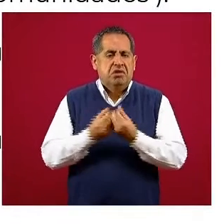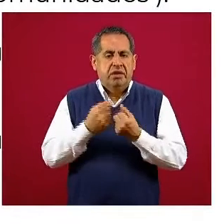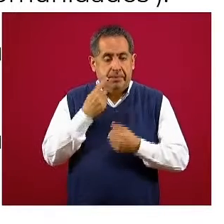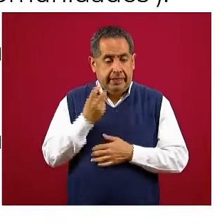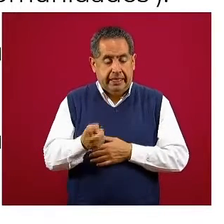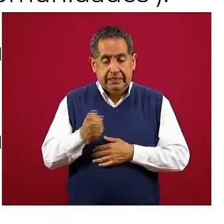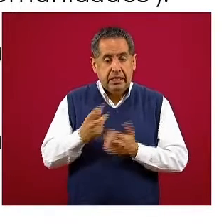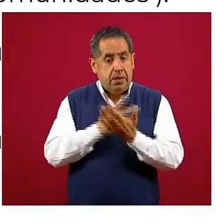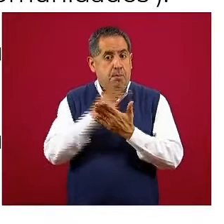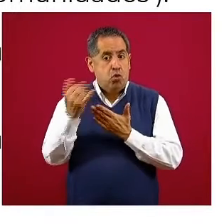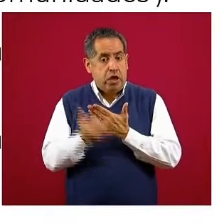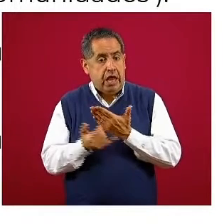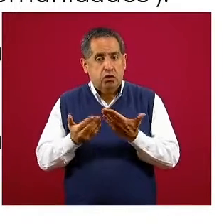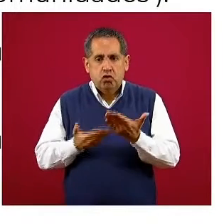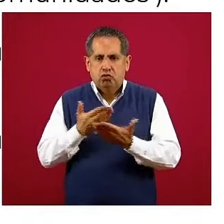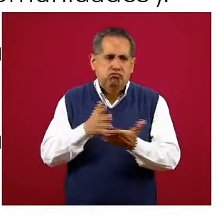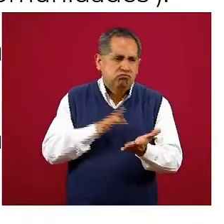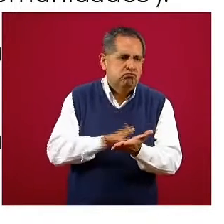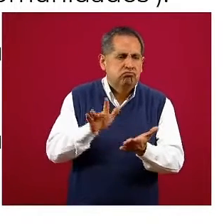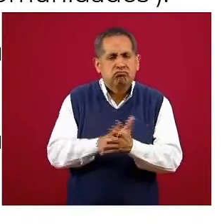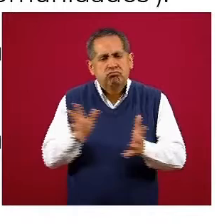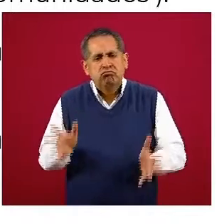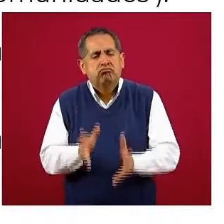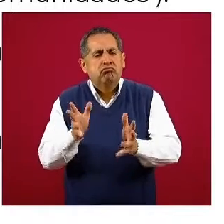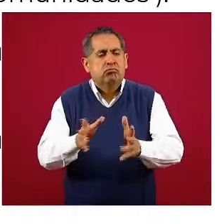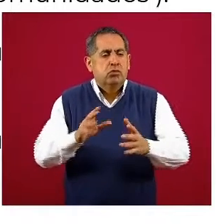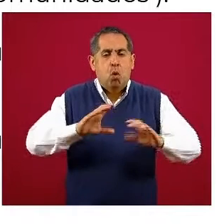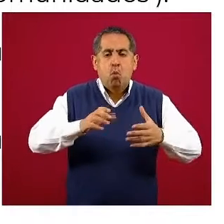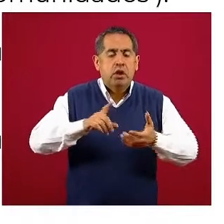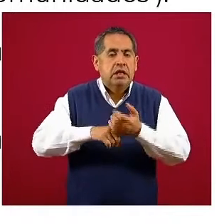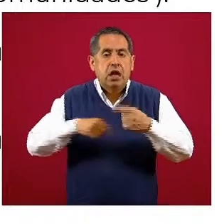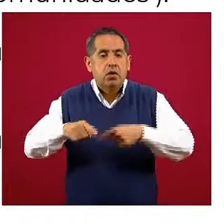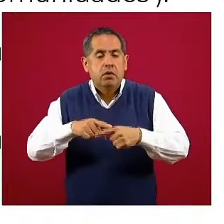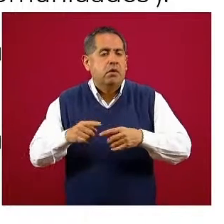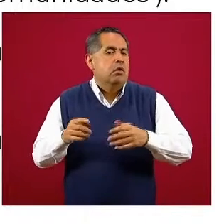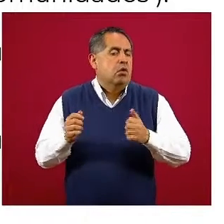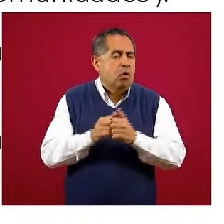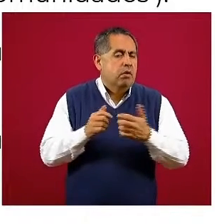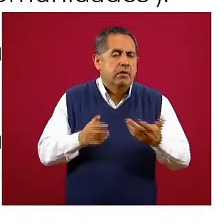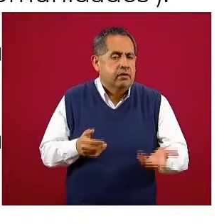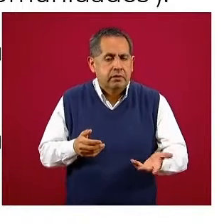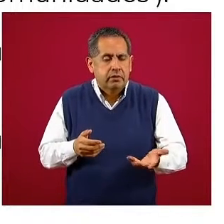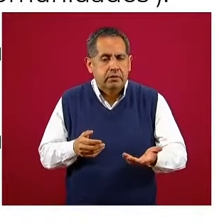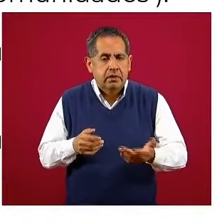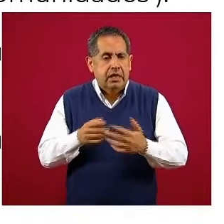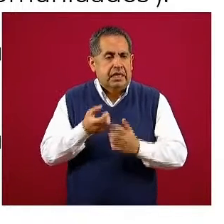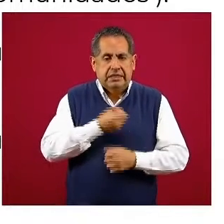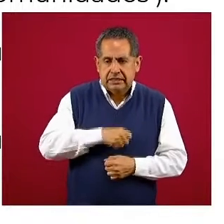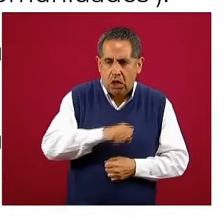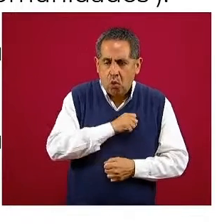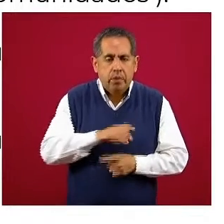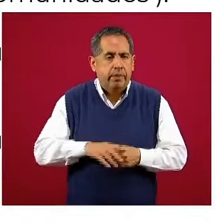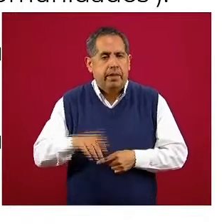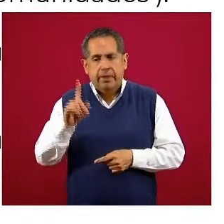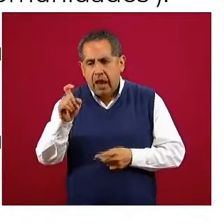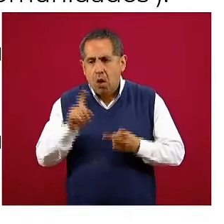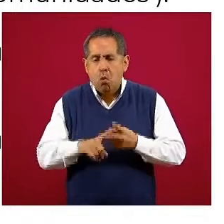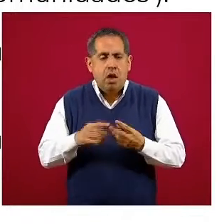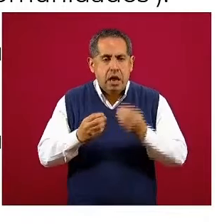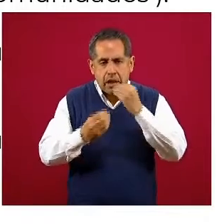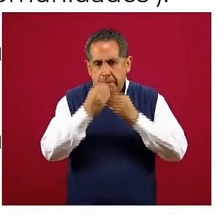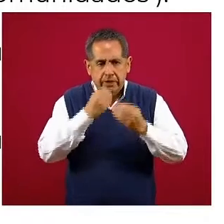mercados regionales y estatales. 14,206 productores de café. El Estado de Puebla es un importante productor de café.